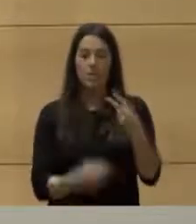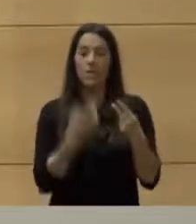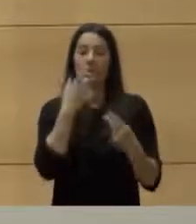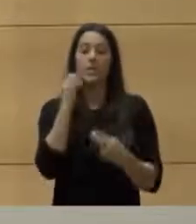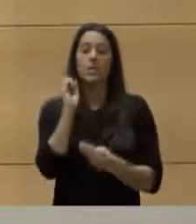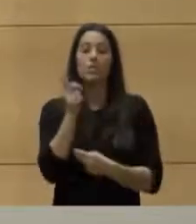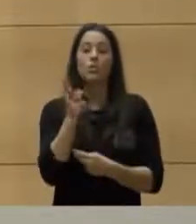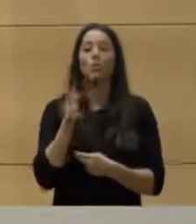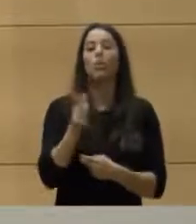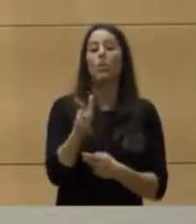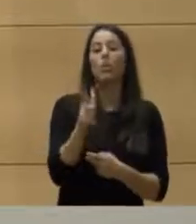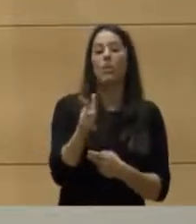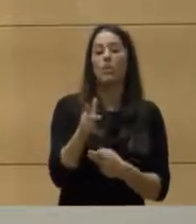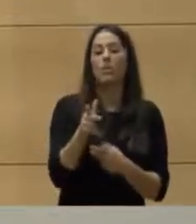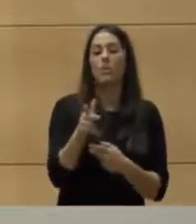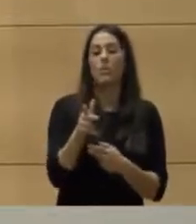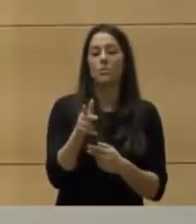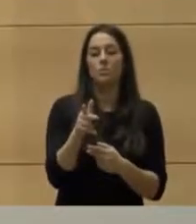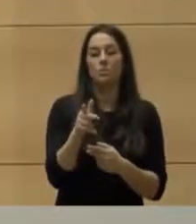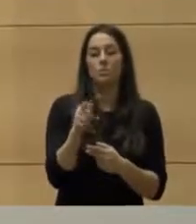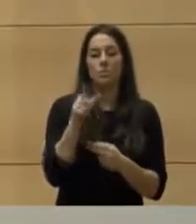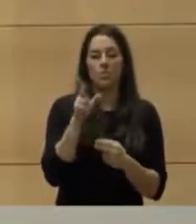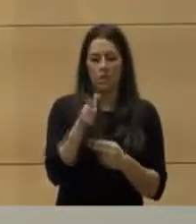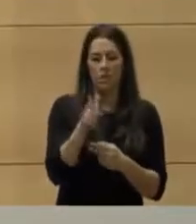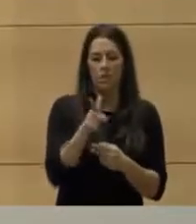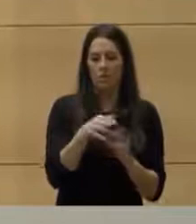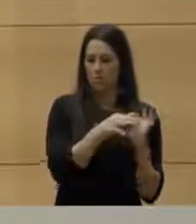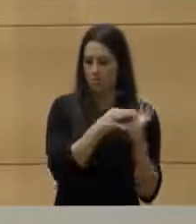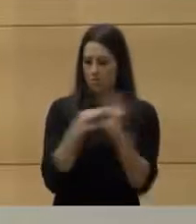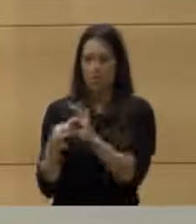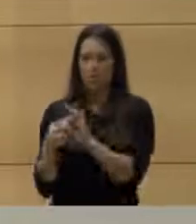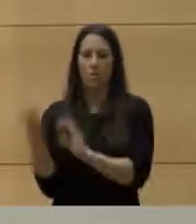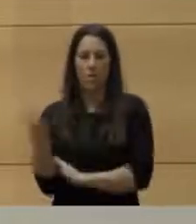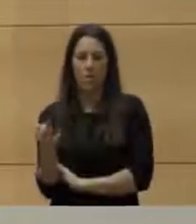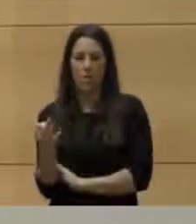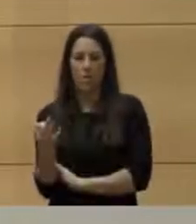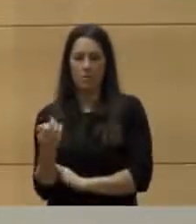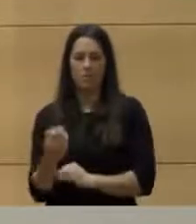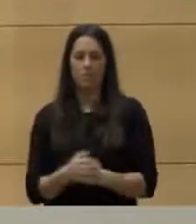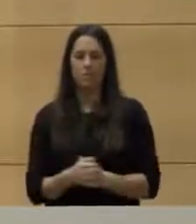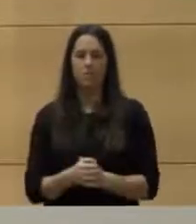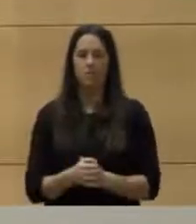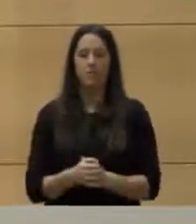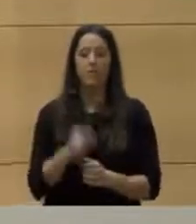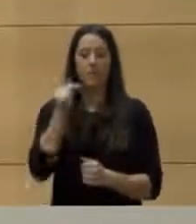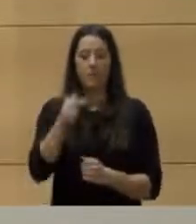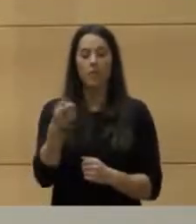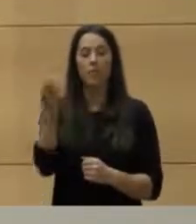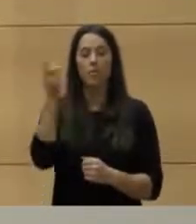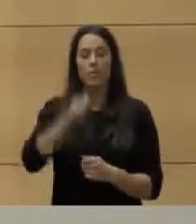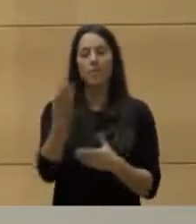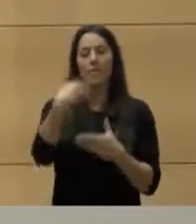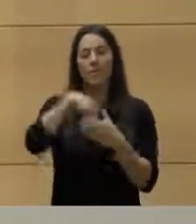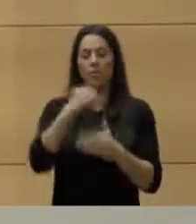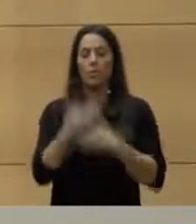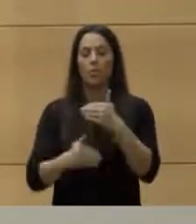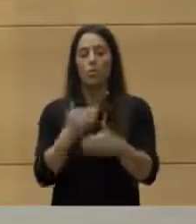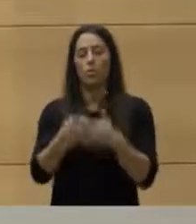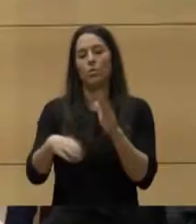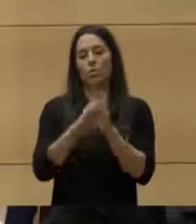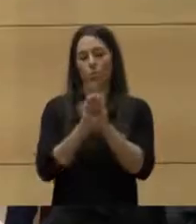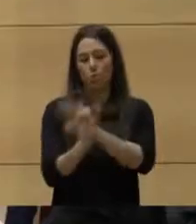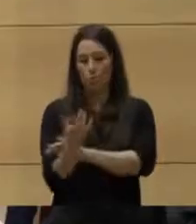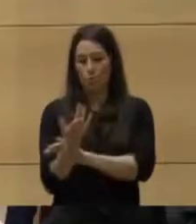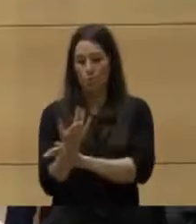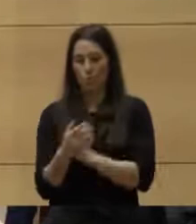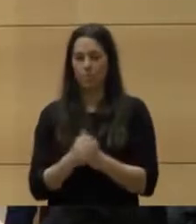los derechos de uno implica los deberes de los demás. Esto forma parte también de mi concepto del proceso constituyente. ¿Y